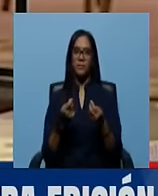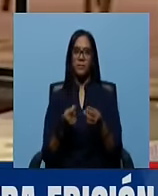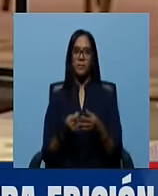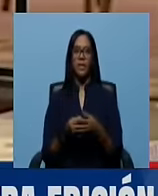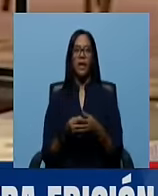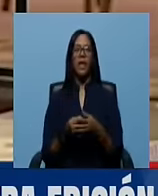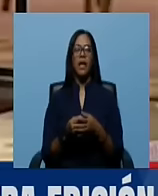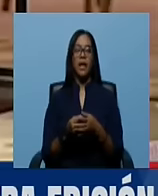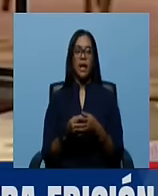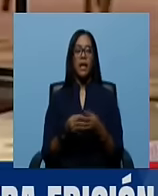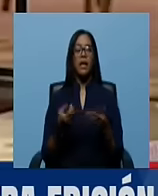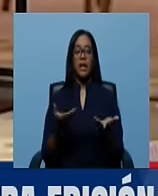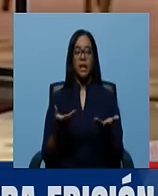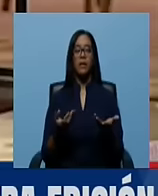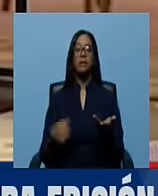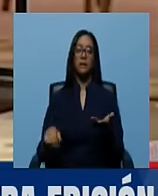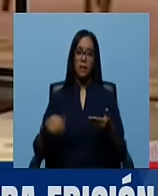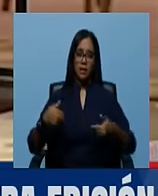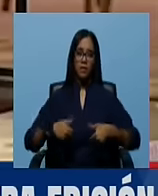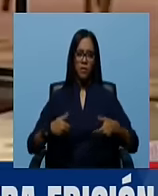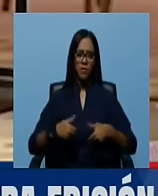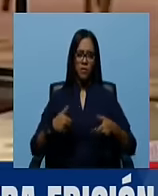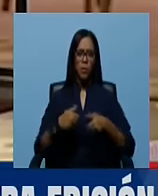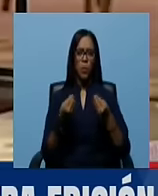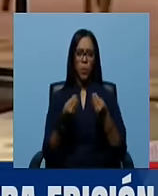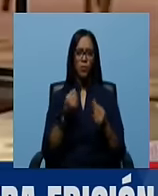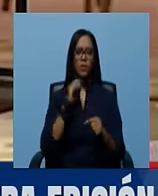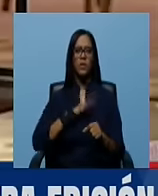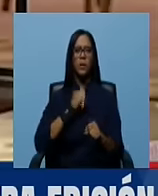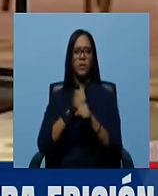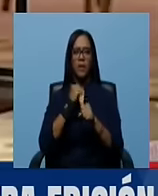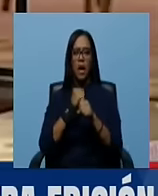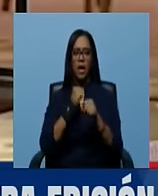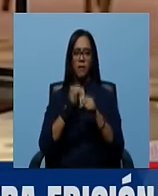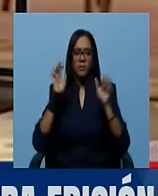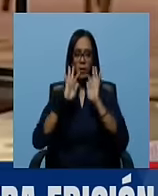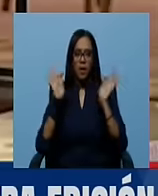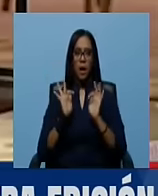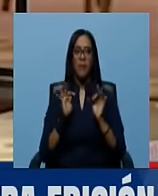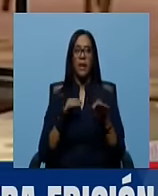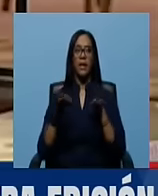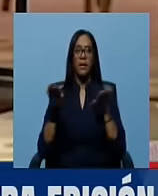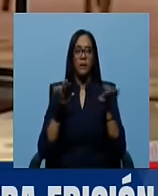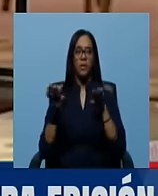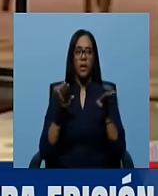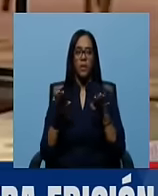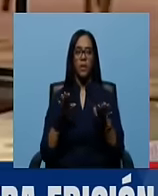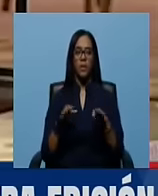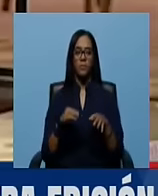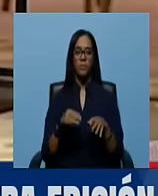ministra Leticia, estamos trabajando en el modelo para que el turismo capte